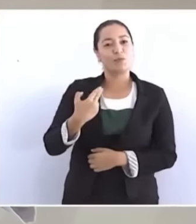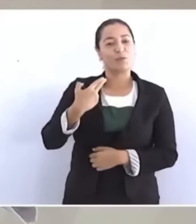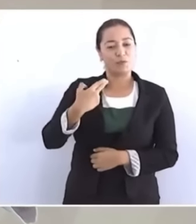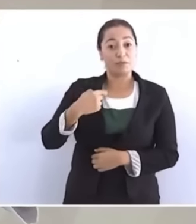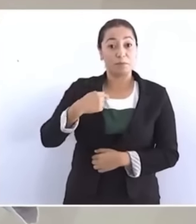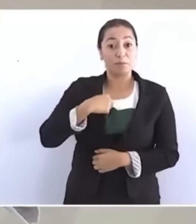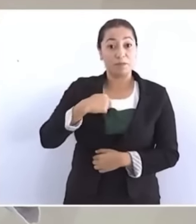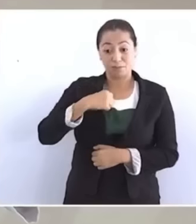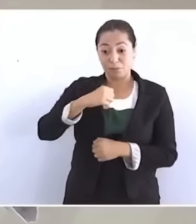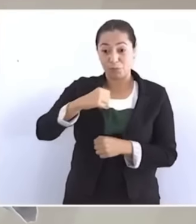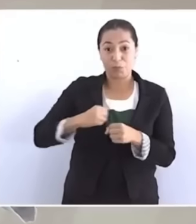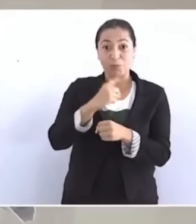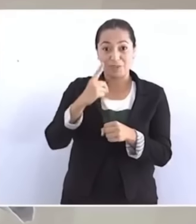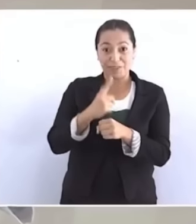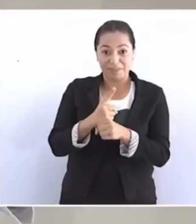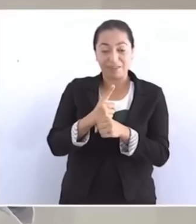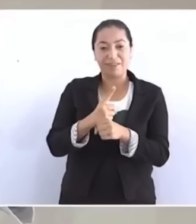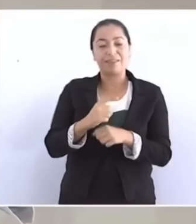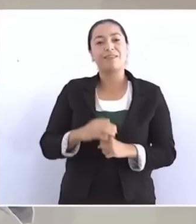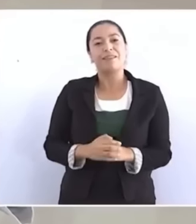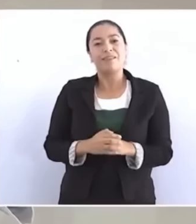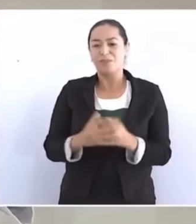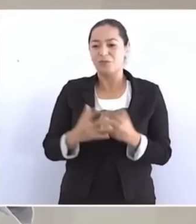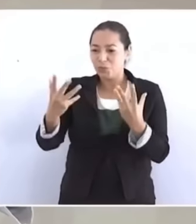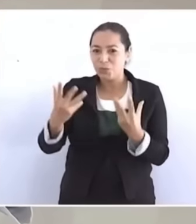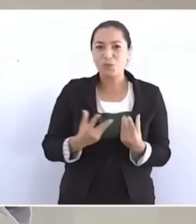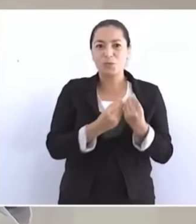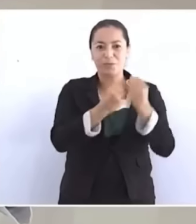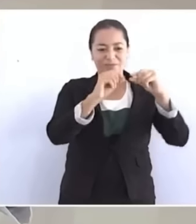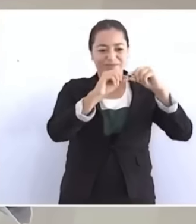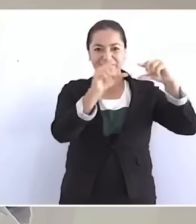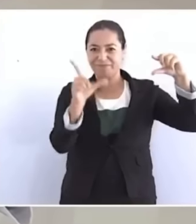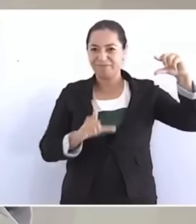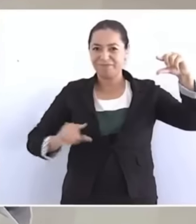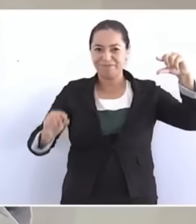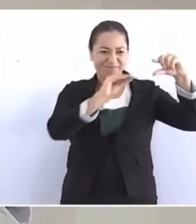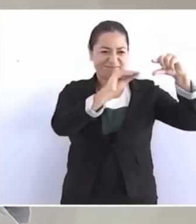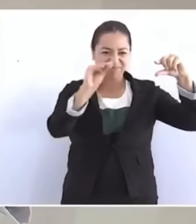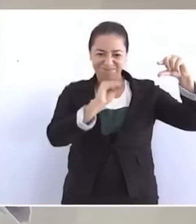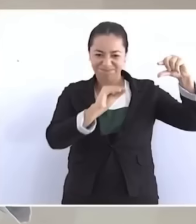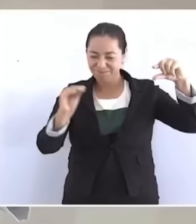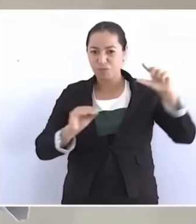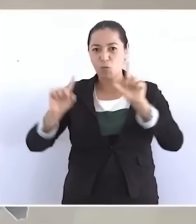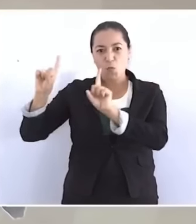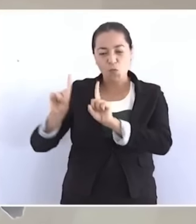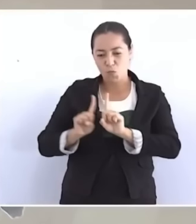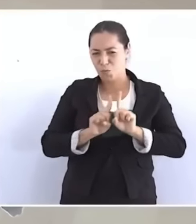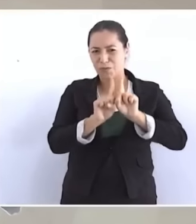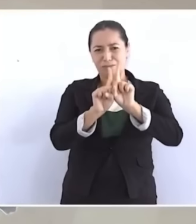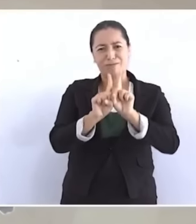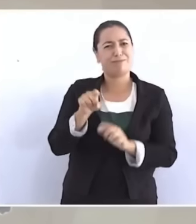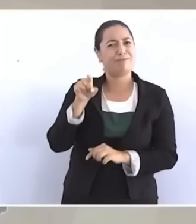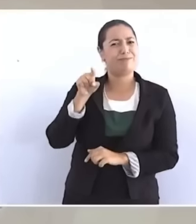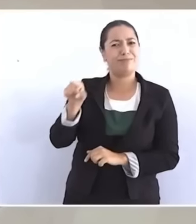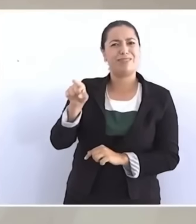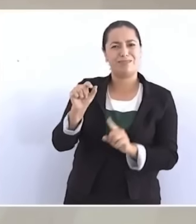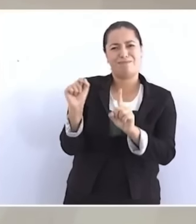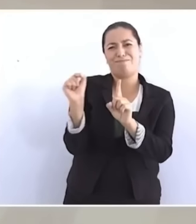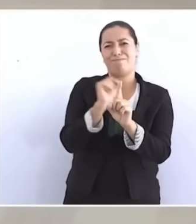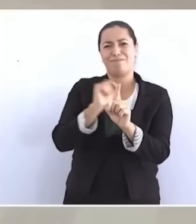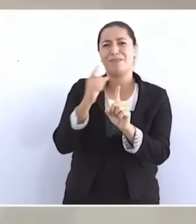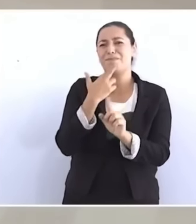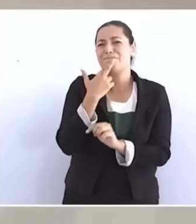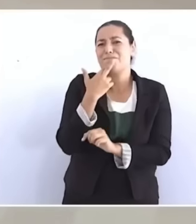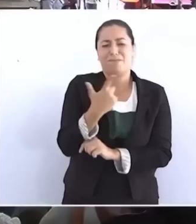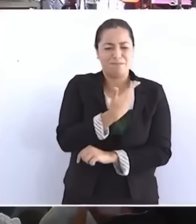oportunidad de poder recorrer el país de la mano del mejor presidente que ha tenido nuestro país, de